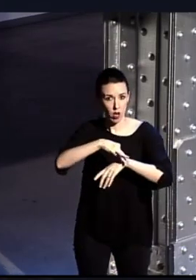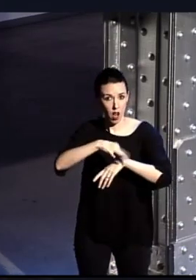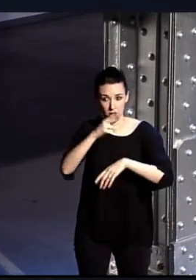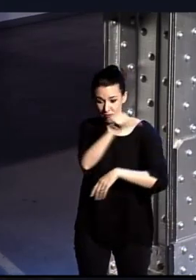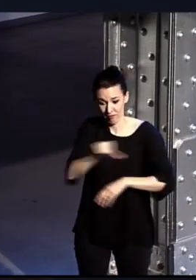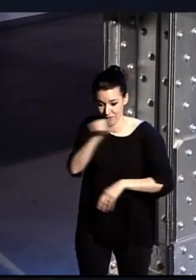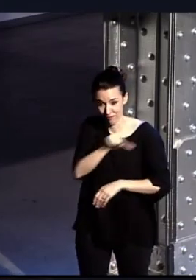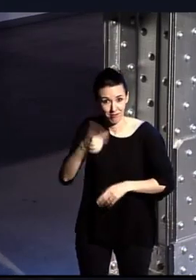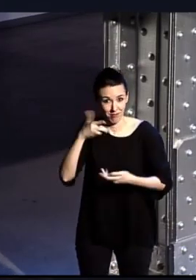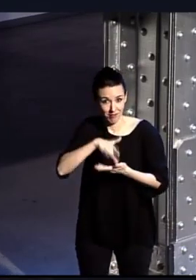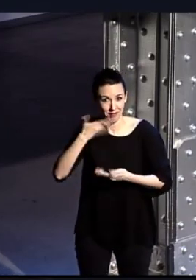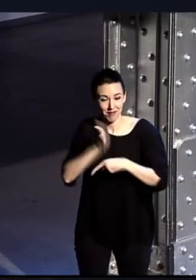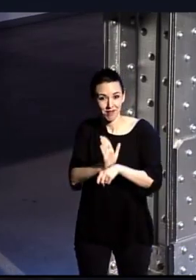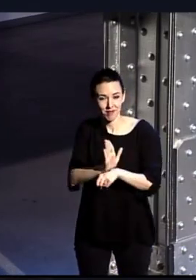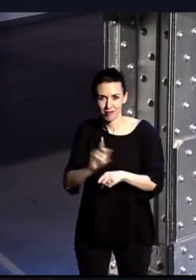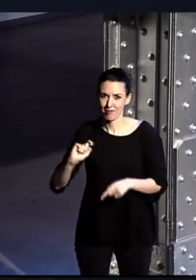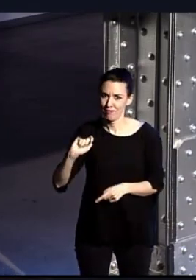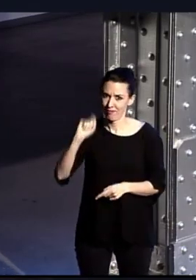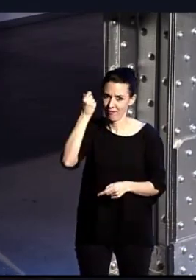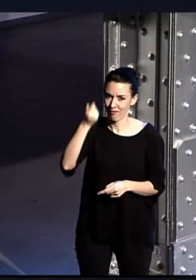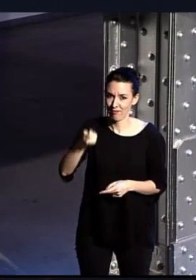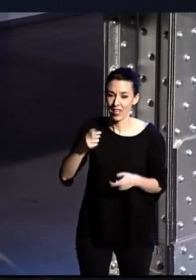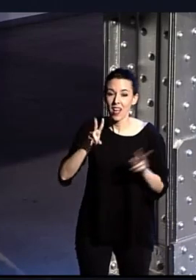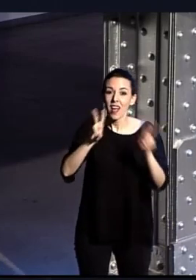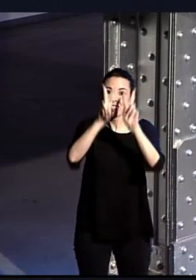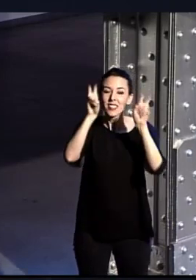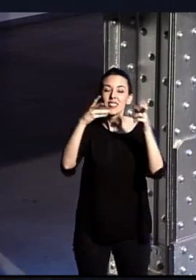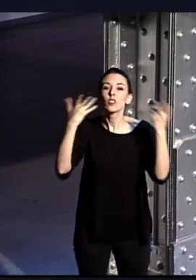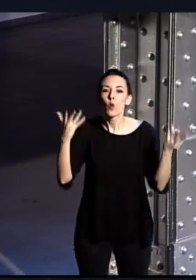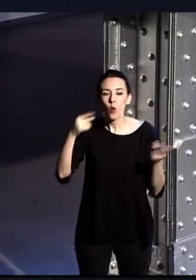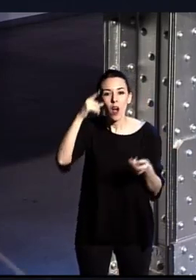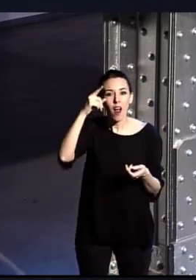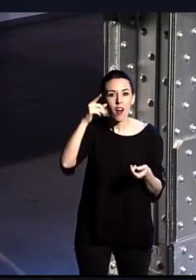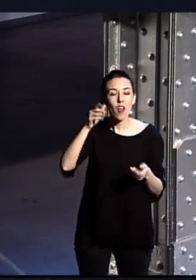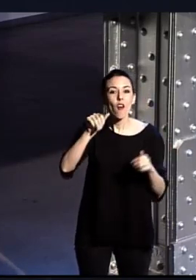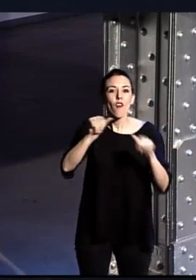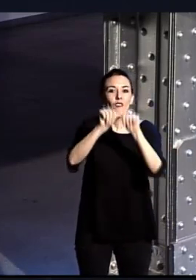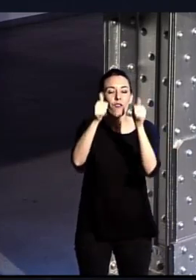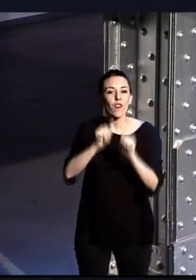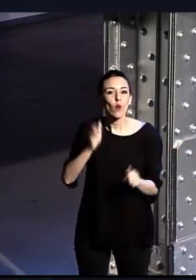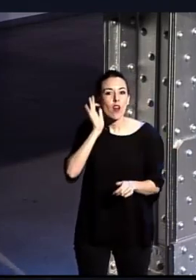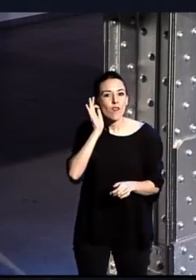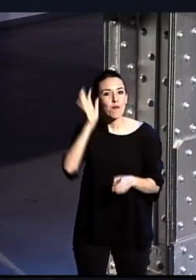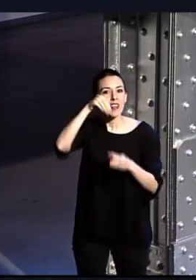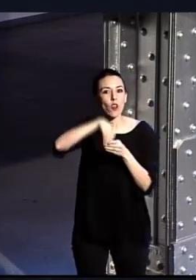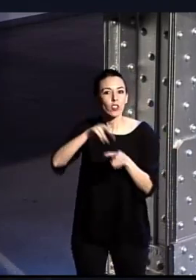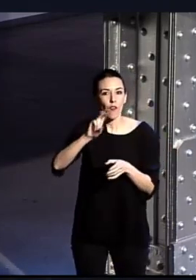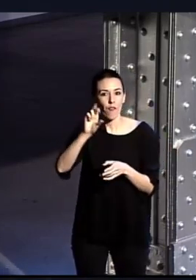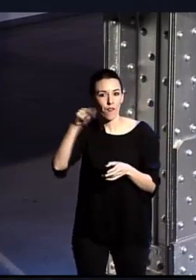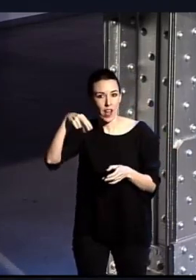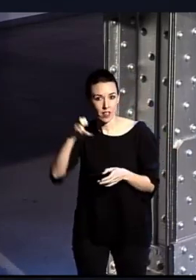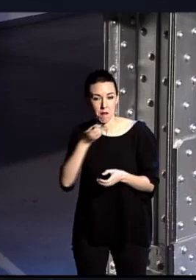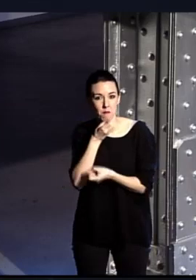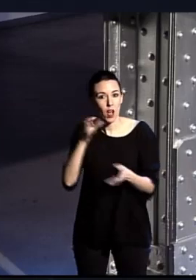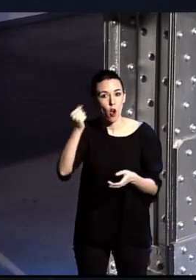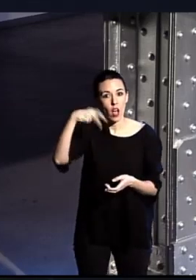misma semana con gran éxito, y el título de la tesis doctoral es La figura femenina en Julio Verne. Así que qué mejor que